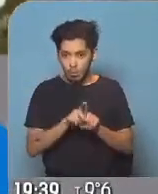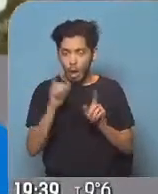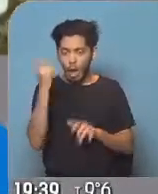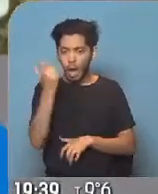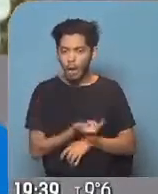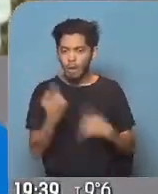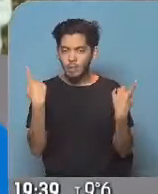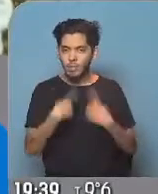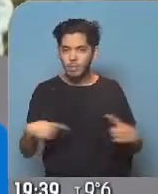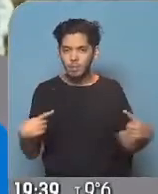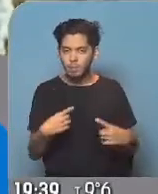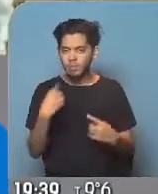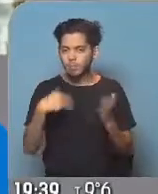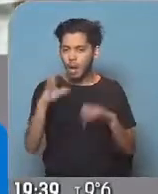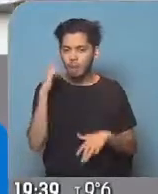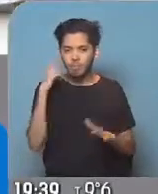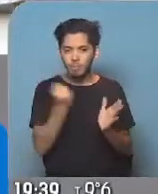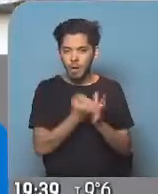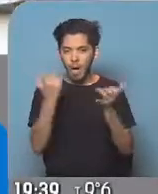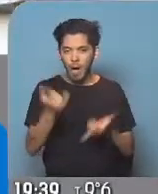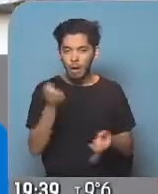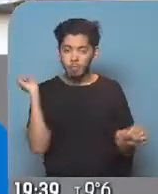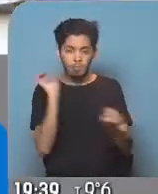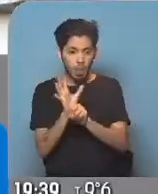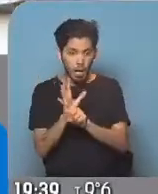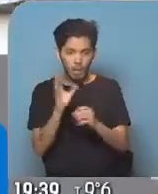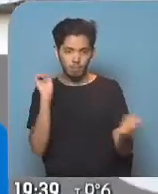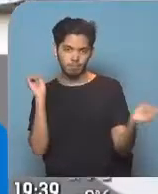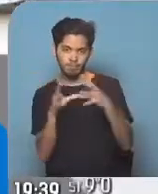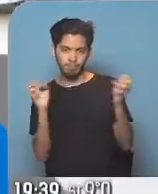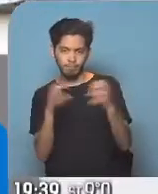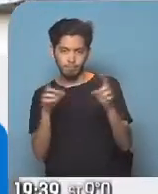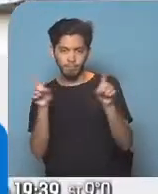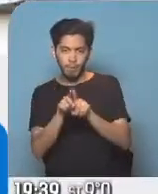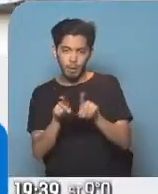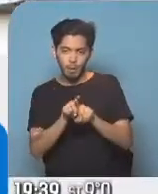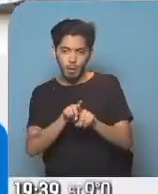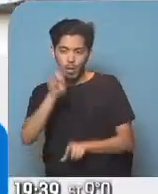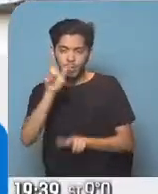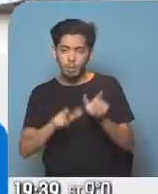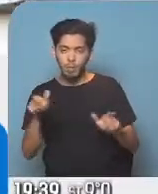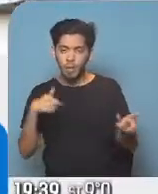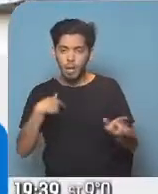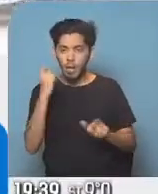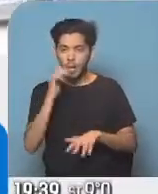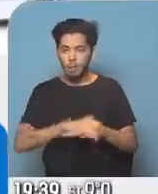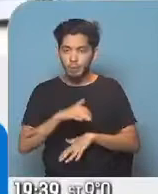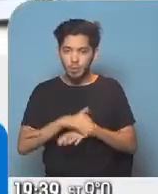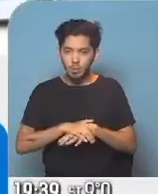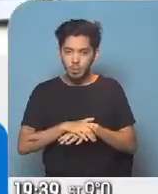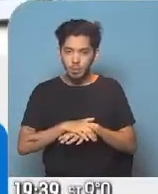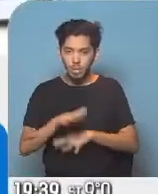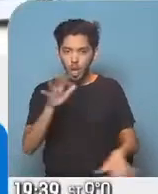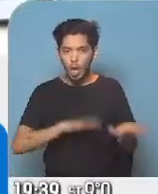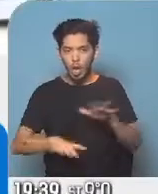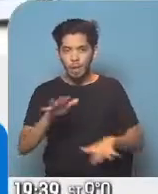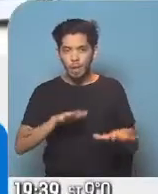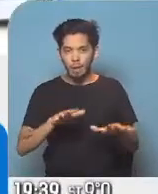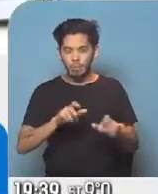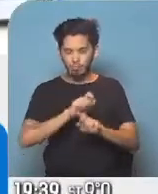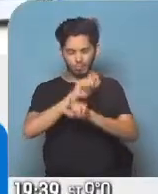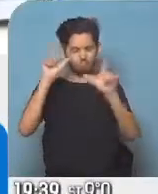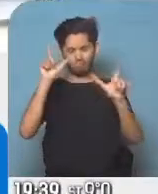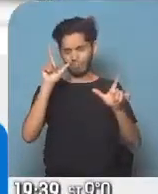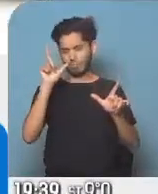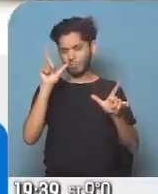más marcadas, porque los emails que se intercambiaban entre los que estaban haciendo una operatoria